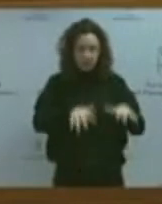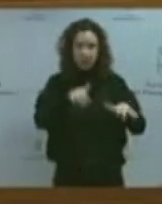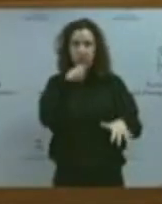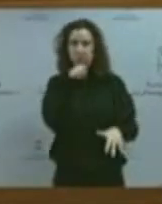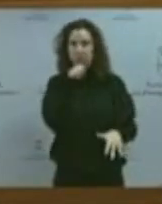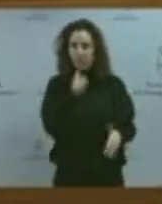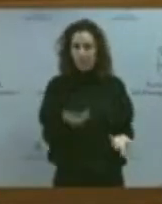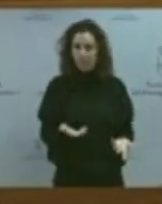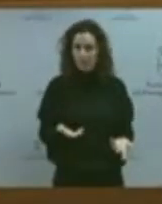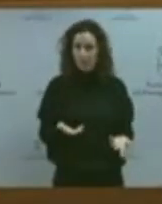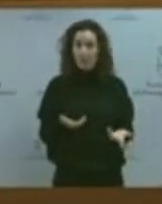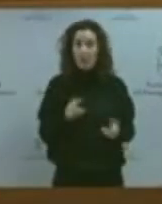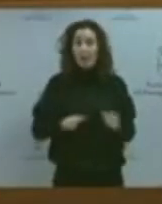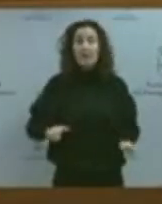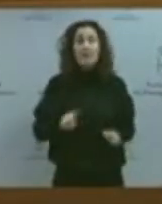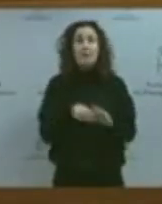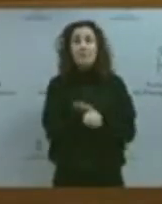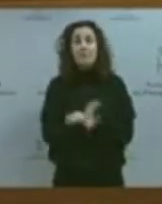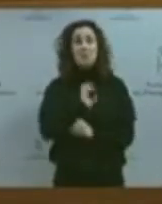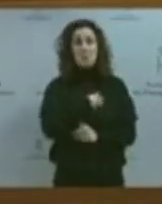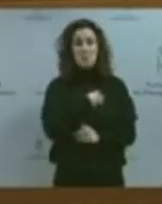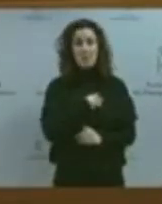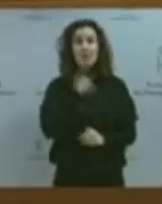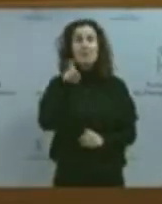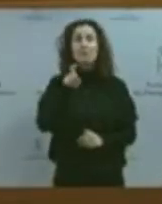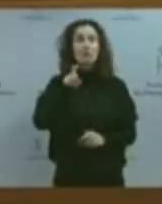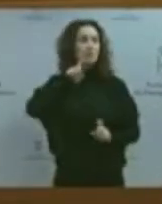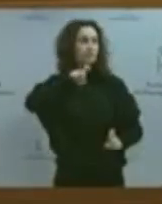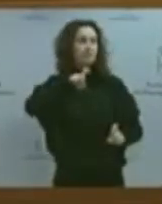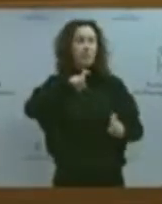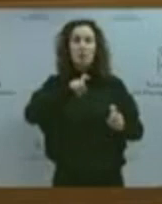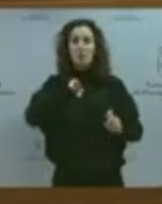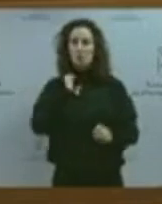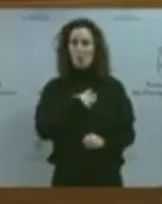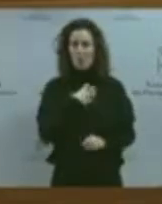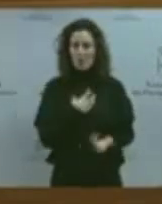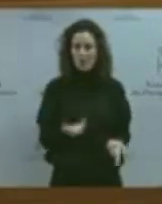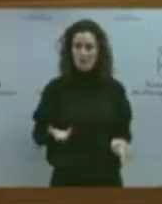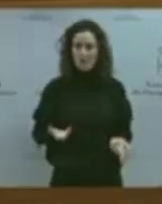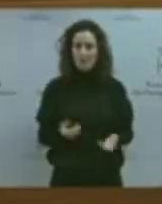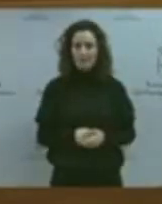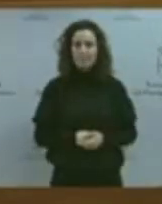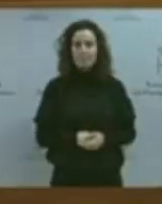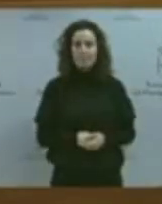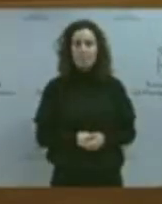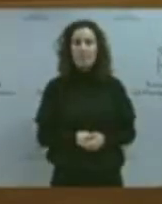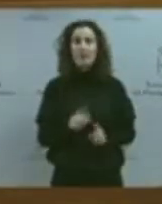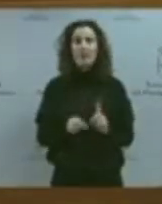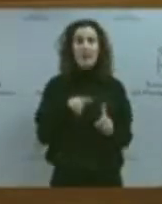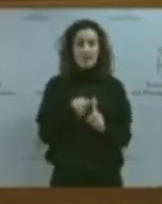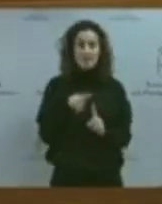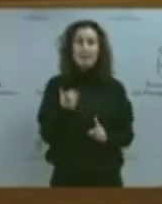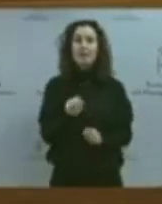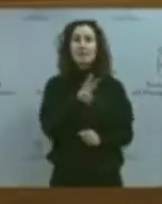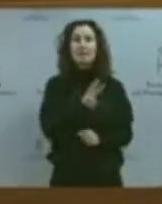ir a clase, que los docentes impartieran su trabajo, hicieran su trabajo de manera adecuada. Además, tienen 35.000 euros en una cuenta y unas ventanas que